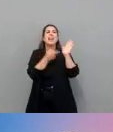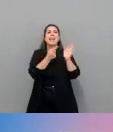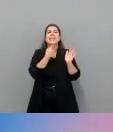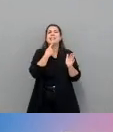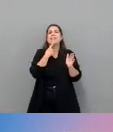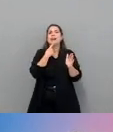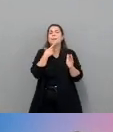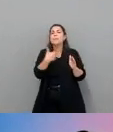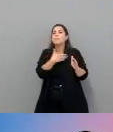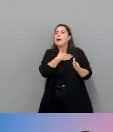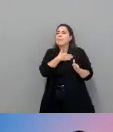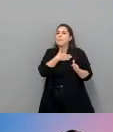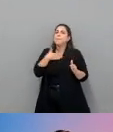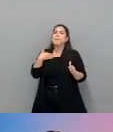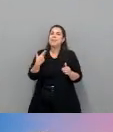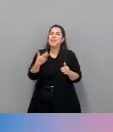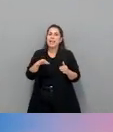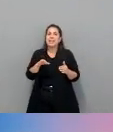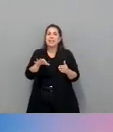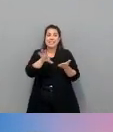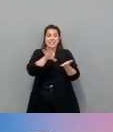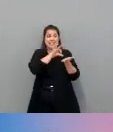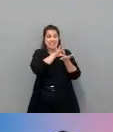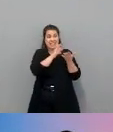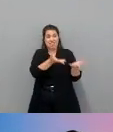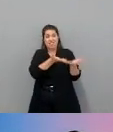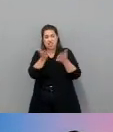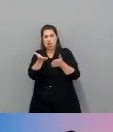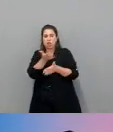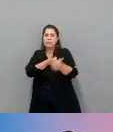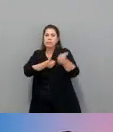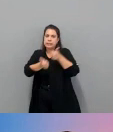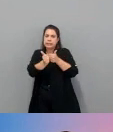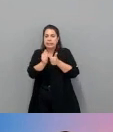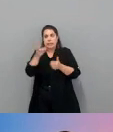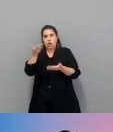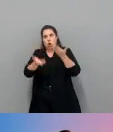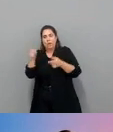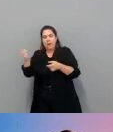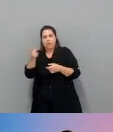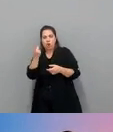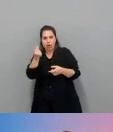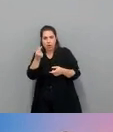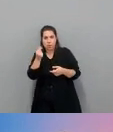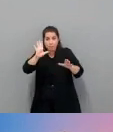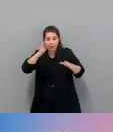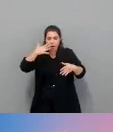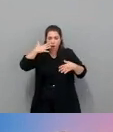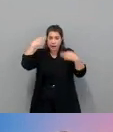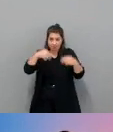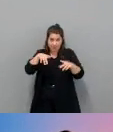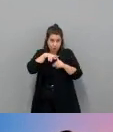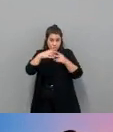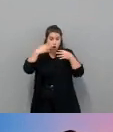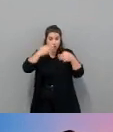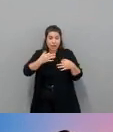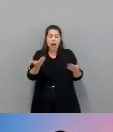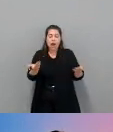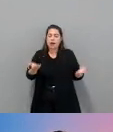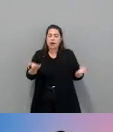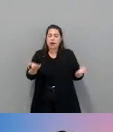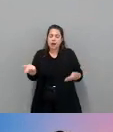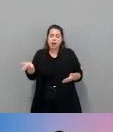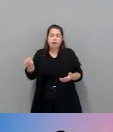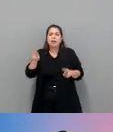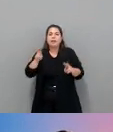preferibles solicitar los servicios antes que las prestaciones económicas, pero la realidad es que preescolares